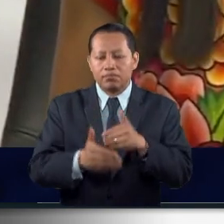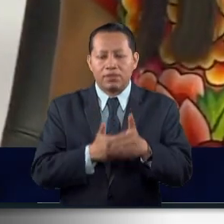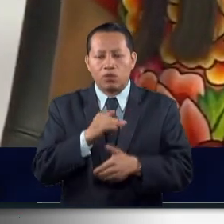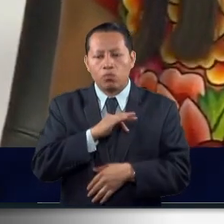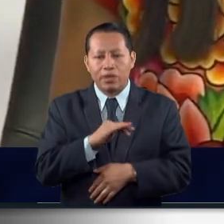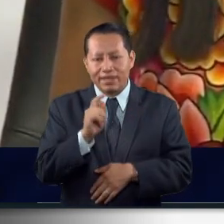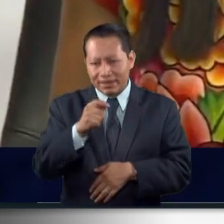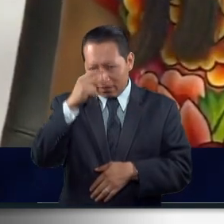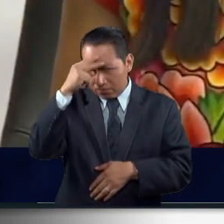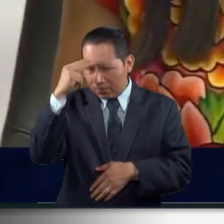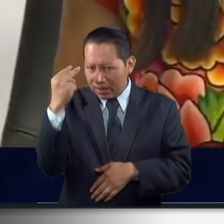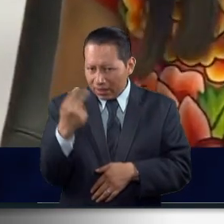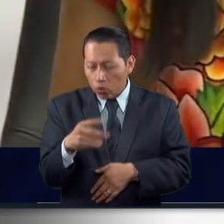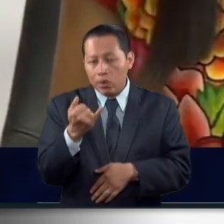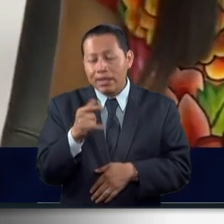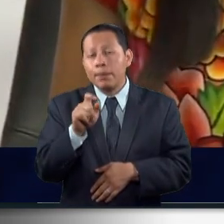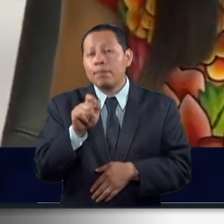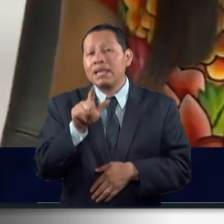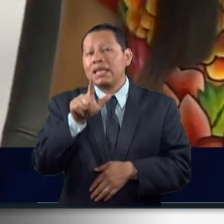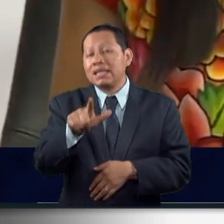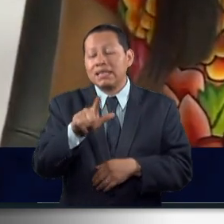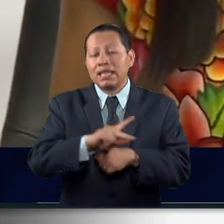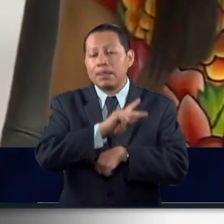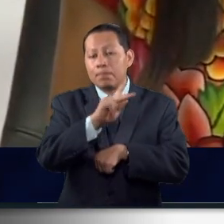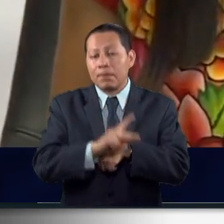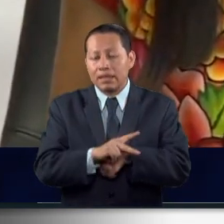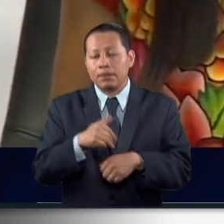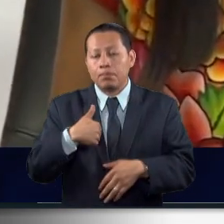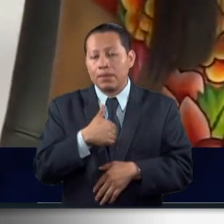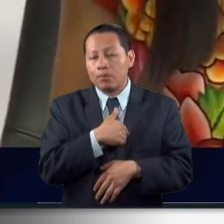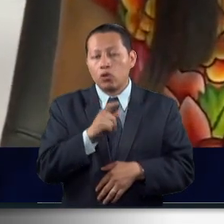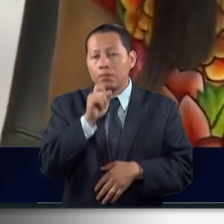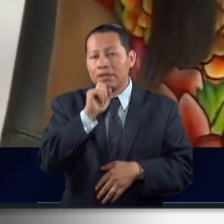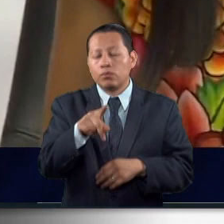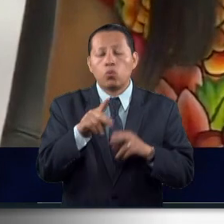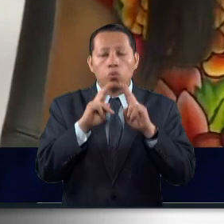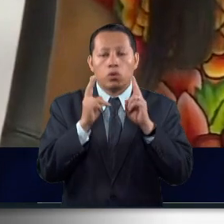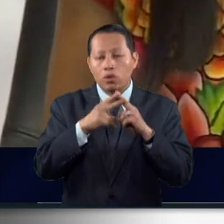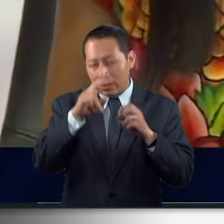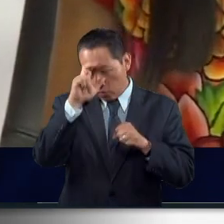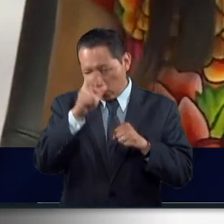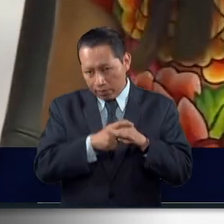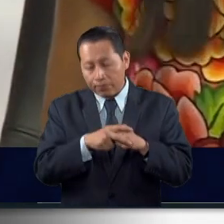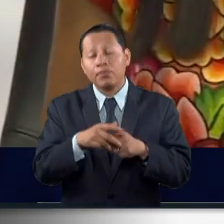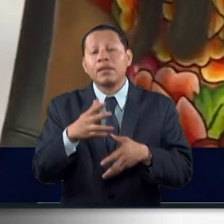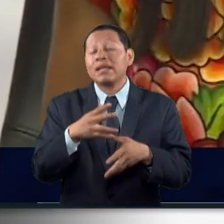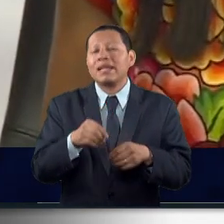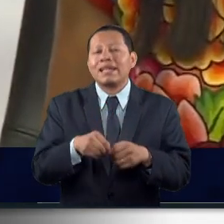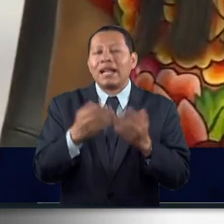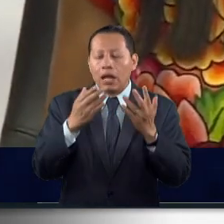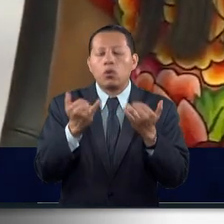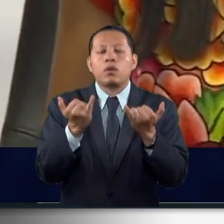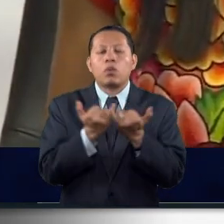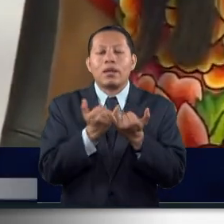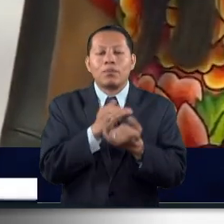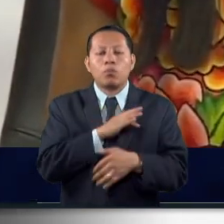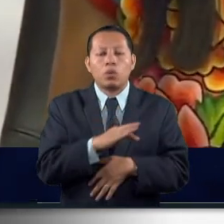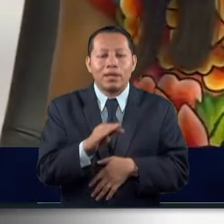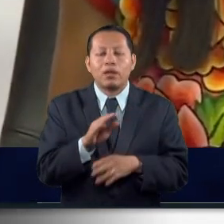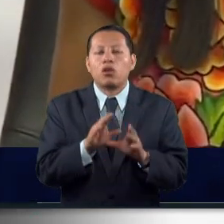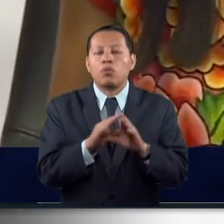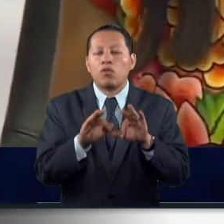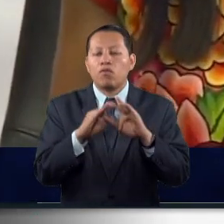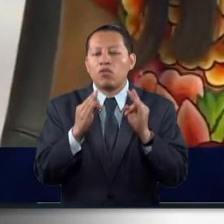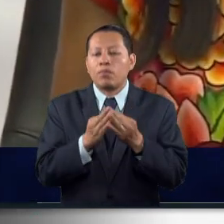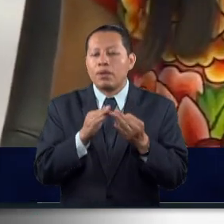entre México y los 27 países miembros de la Unión Europea. Por supuesto que también es una manera